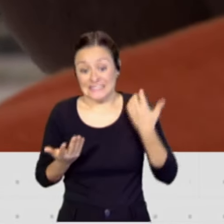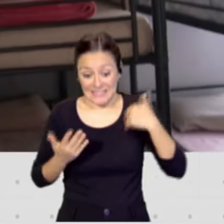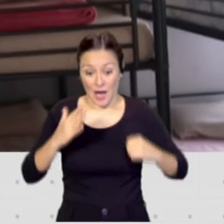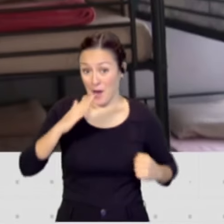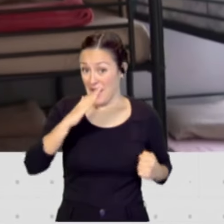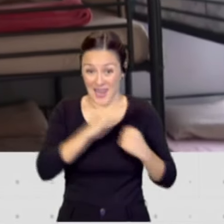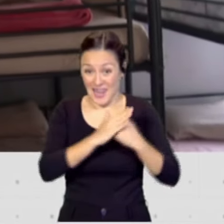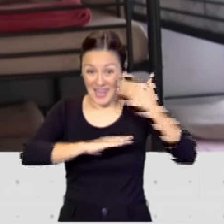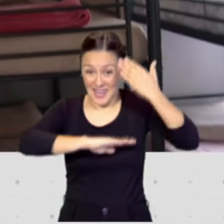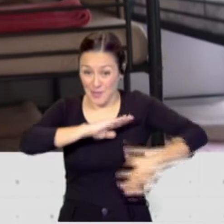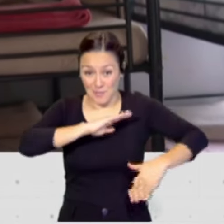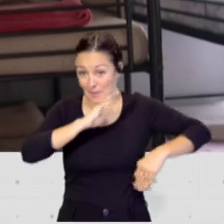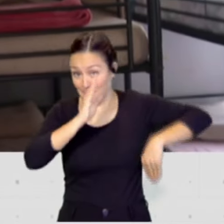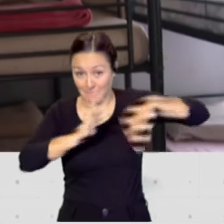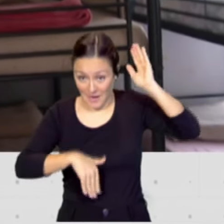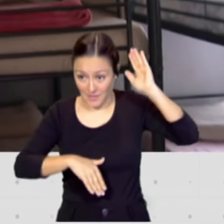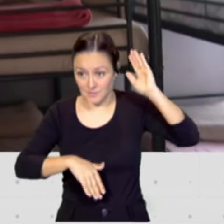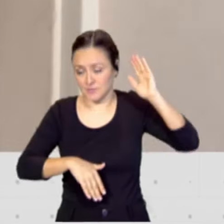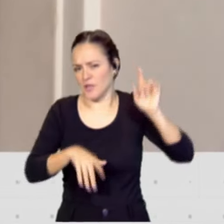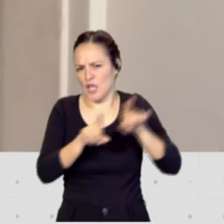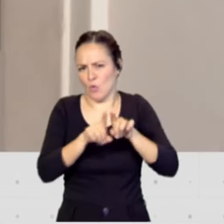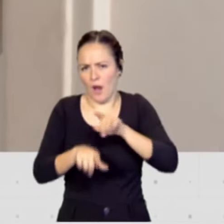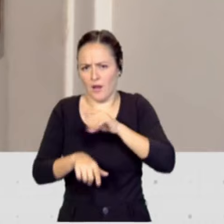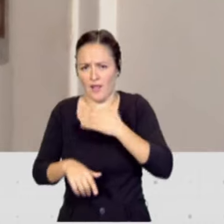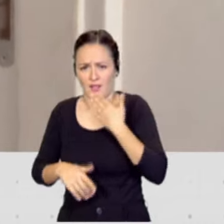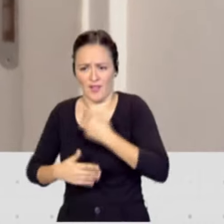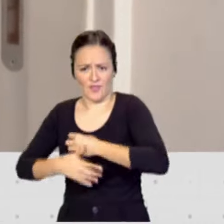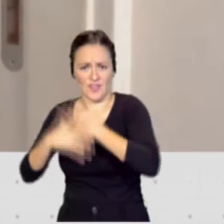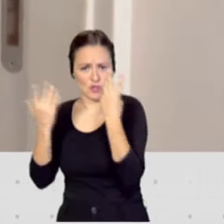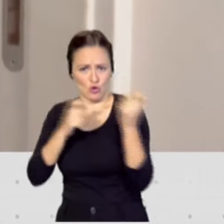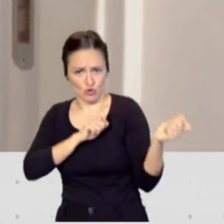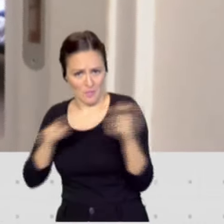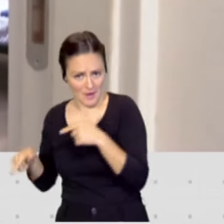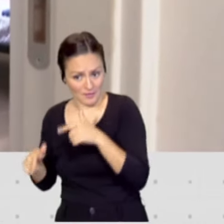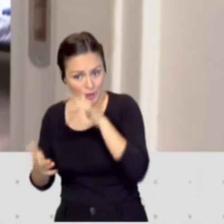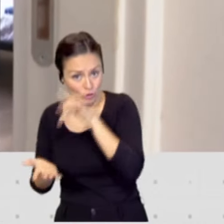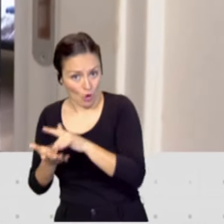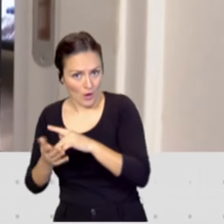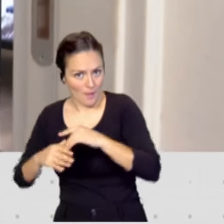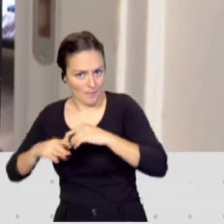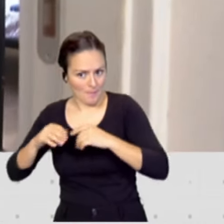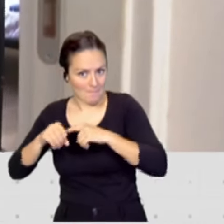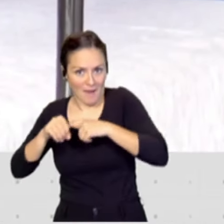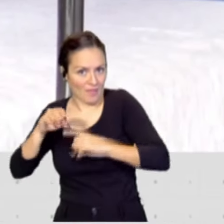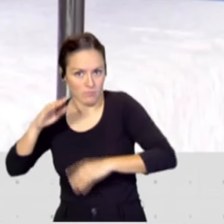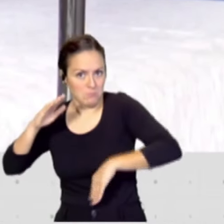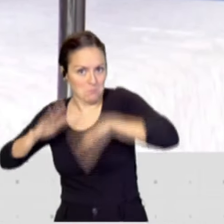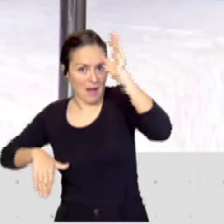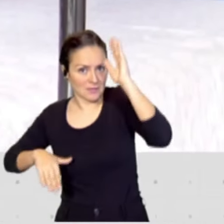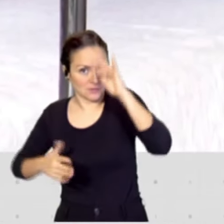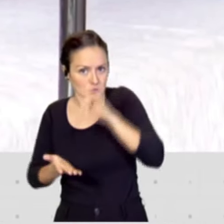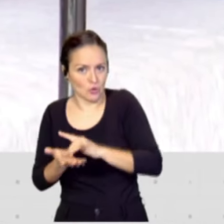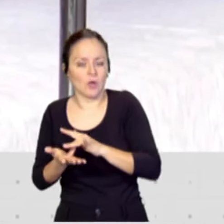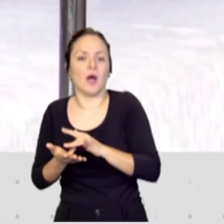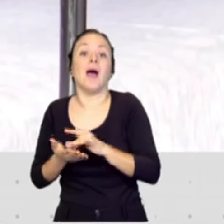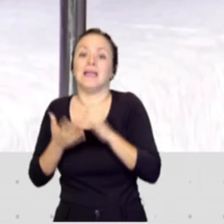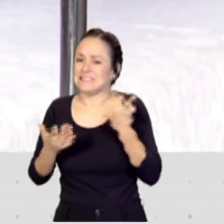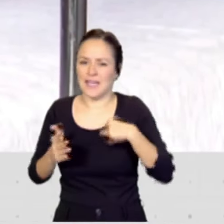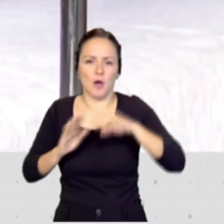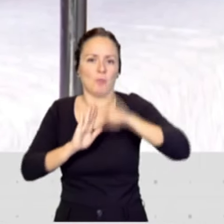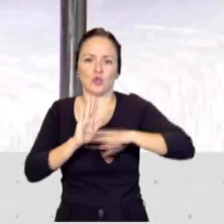Canarias igual que hay con con los mayores de edad pues pueda e automáticamente se se activa el